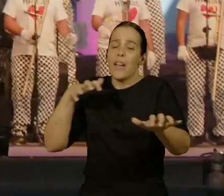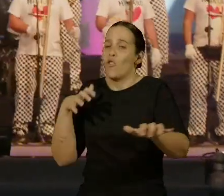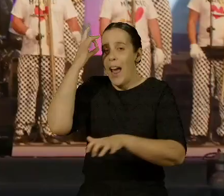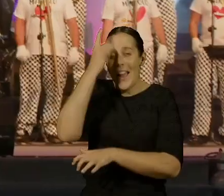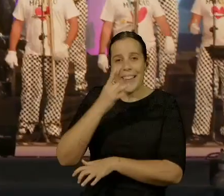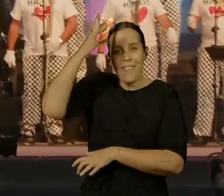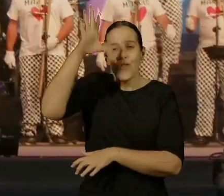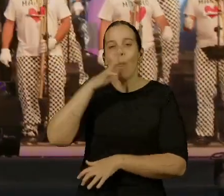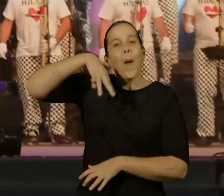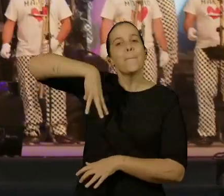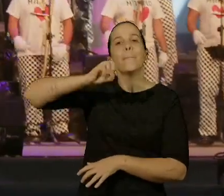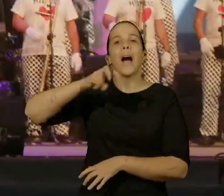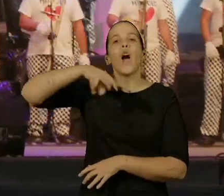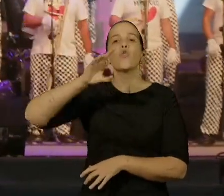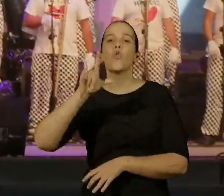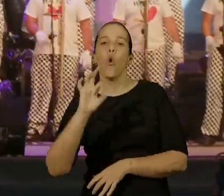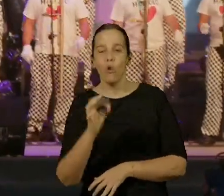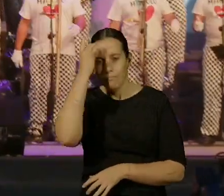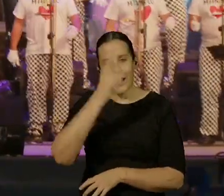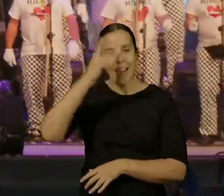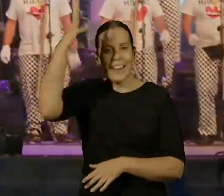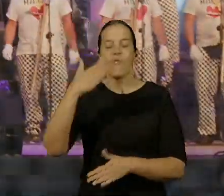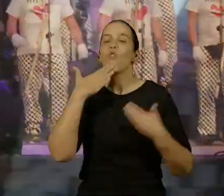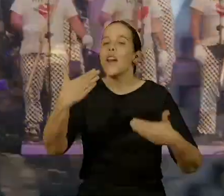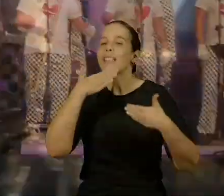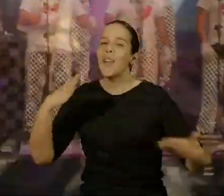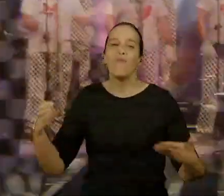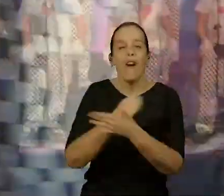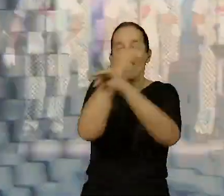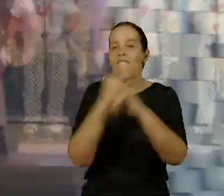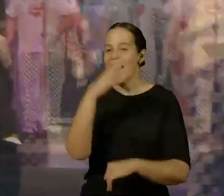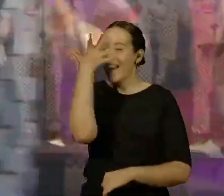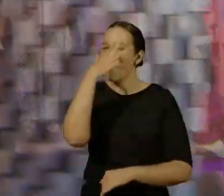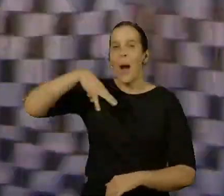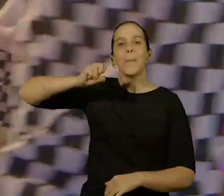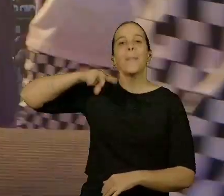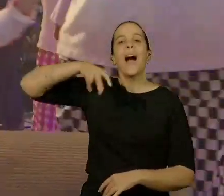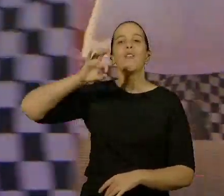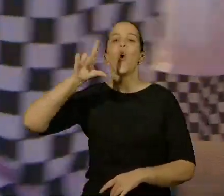como él lo era. Gracias por todo y feliz carnaval, Manolo.